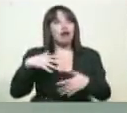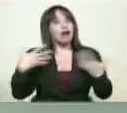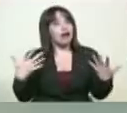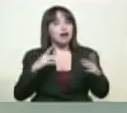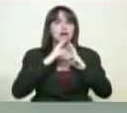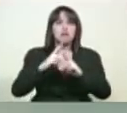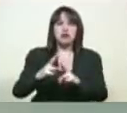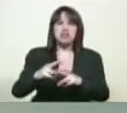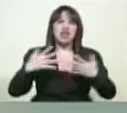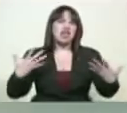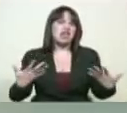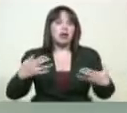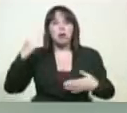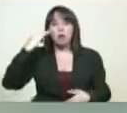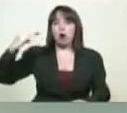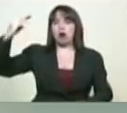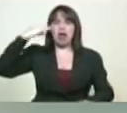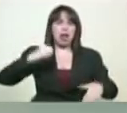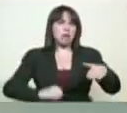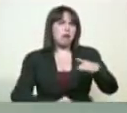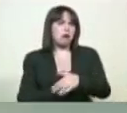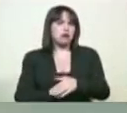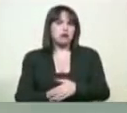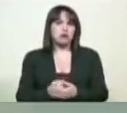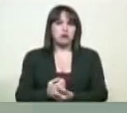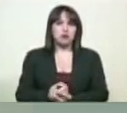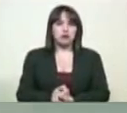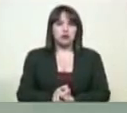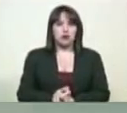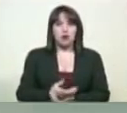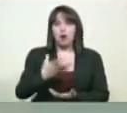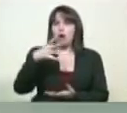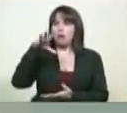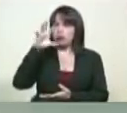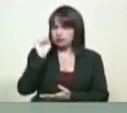fue moral, apoyo, comprensión.